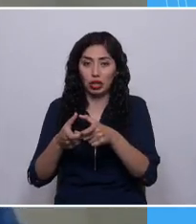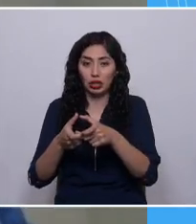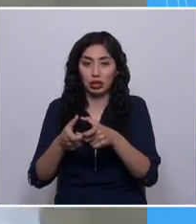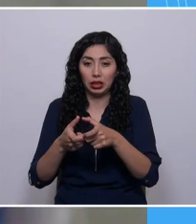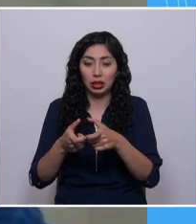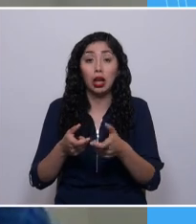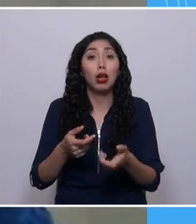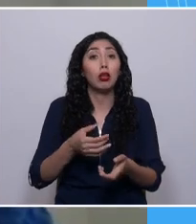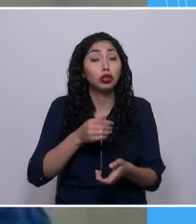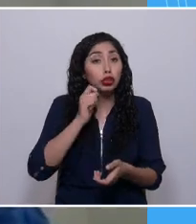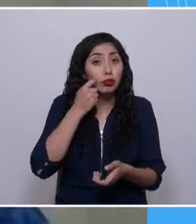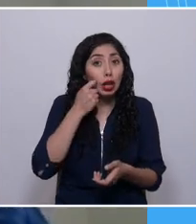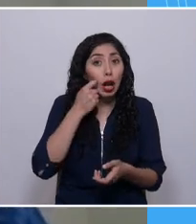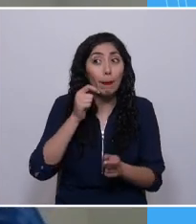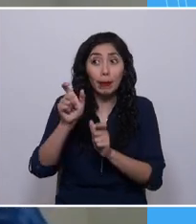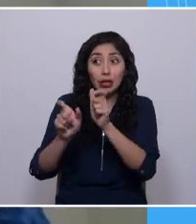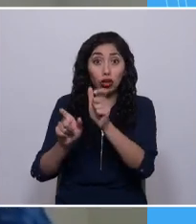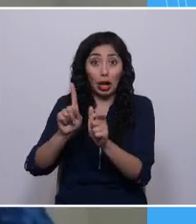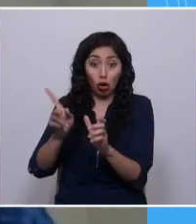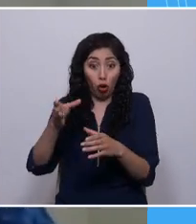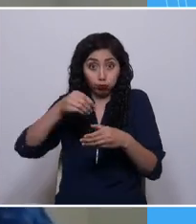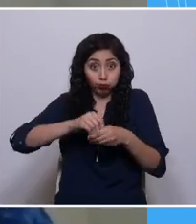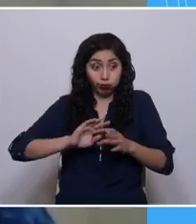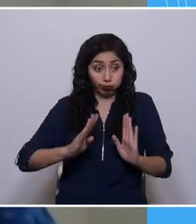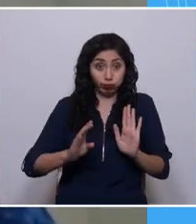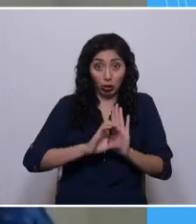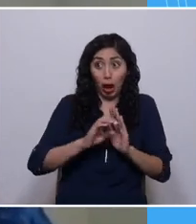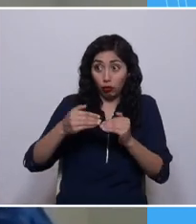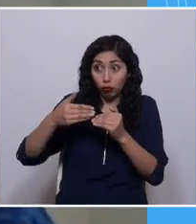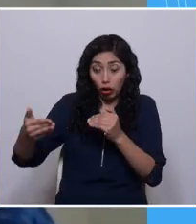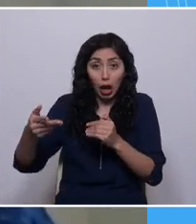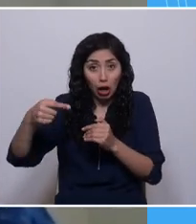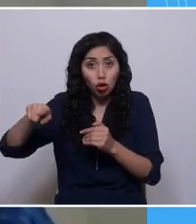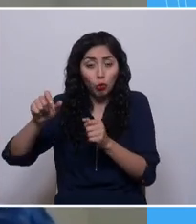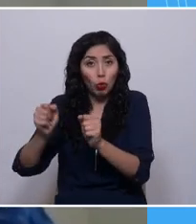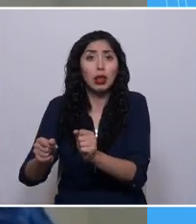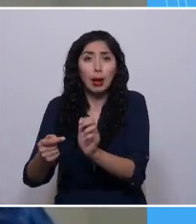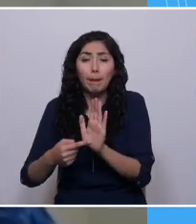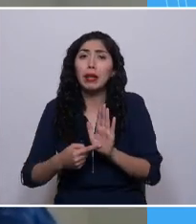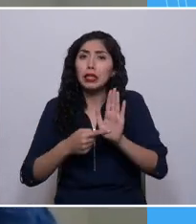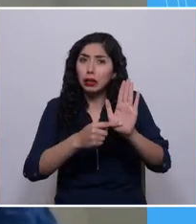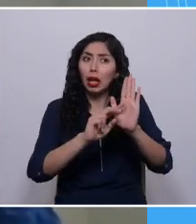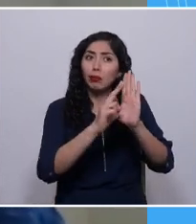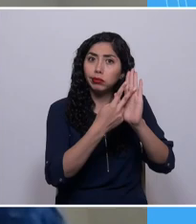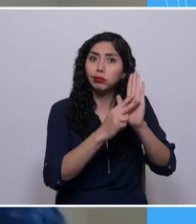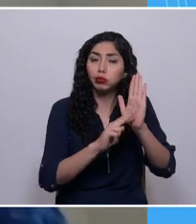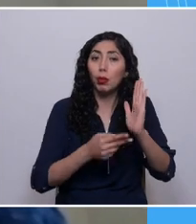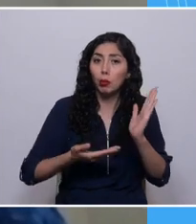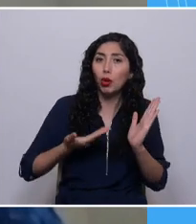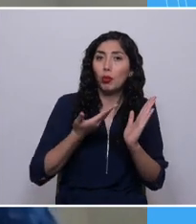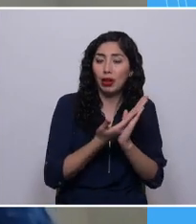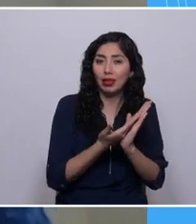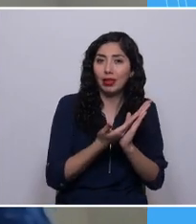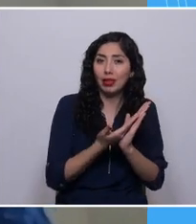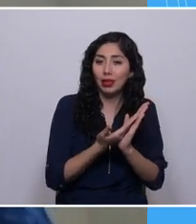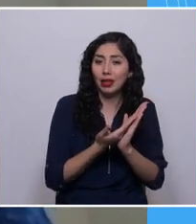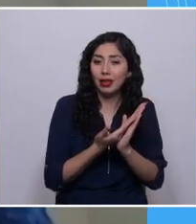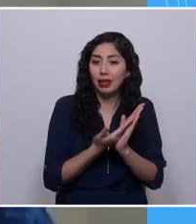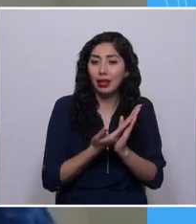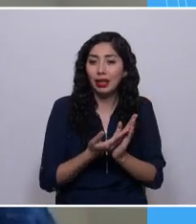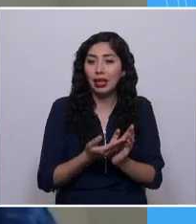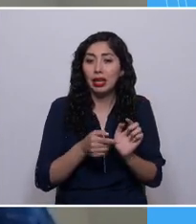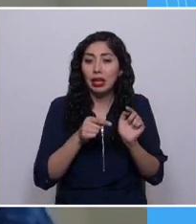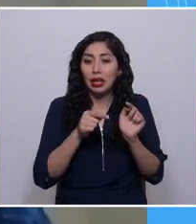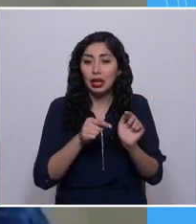convencionales puedan presentar estas indicaciones a los informes de cualquiera de las comisiones temáticas de la Convención. Consideramos que esta potestad establece un